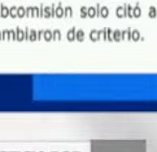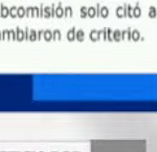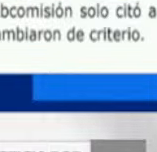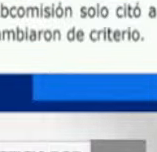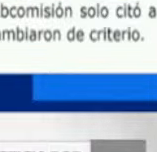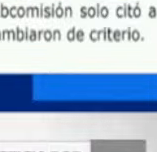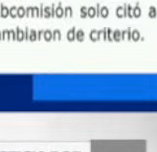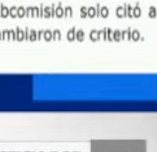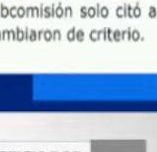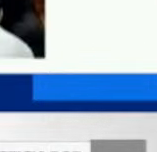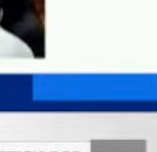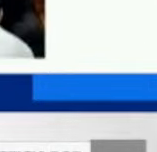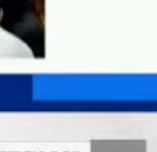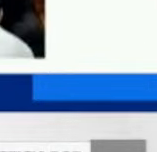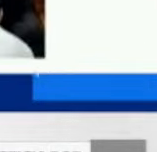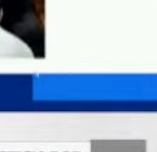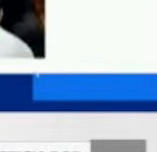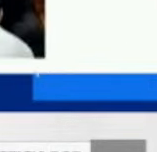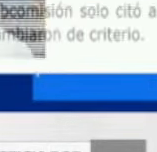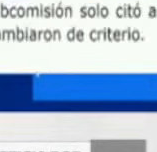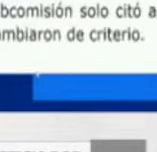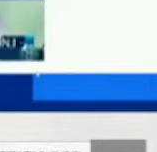autorizado por